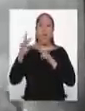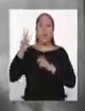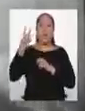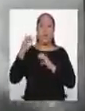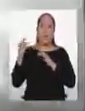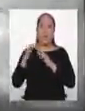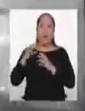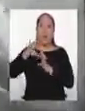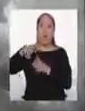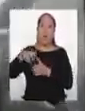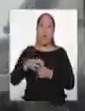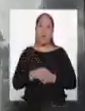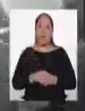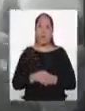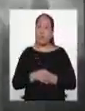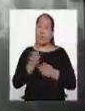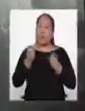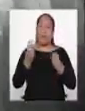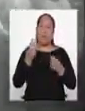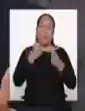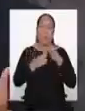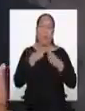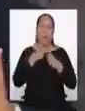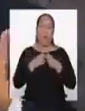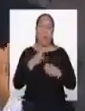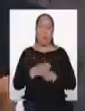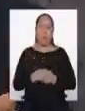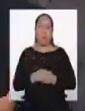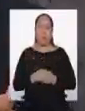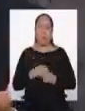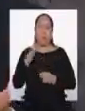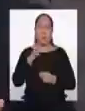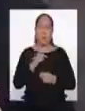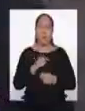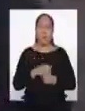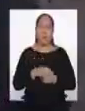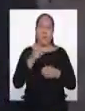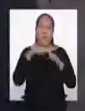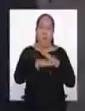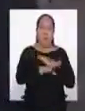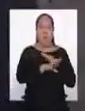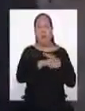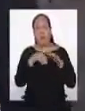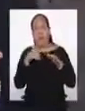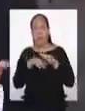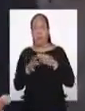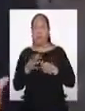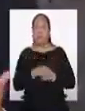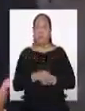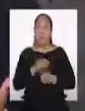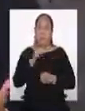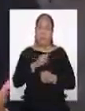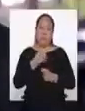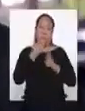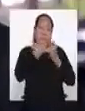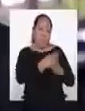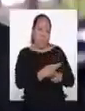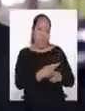Hubo muchos incidentes, ¿no?, de esta naturaleza, que obviamente comenzaron a ser